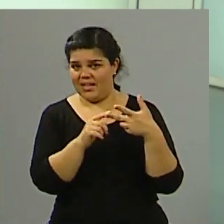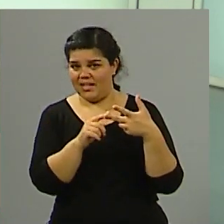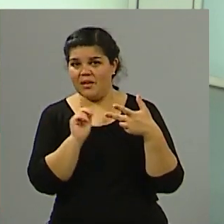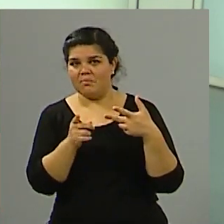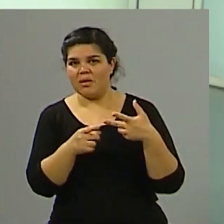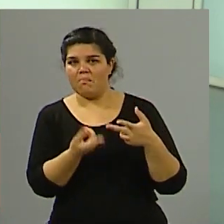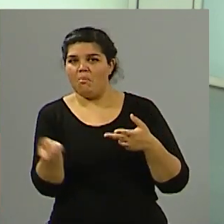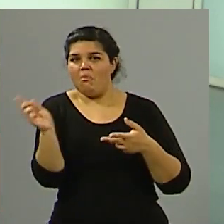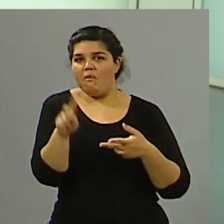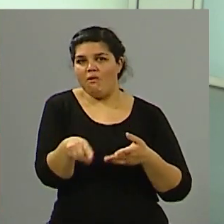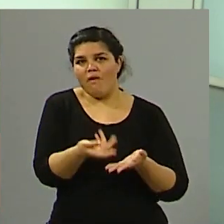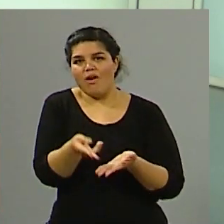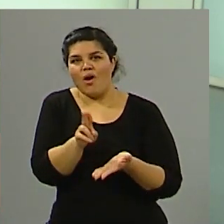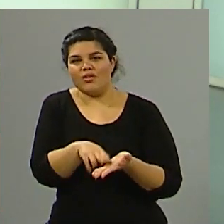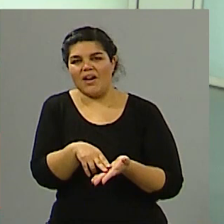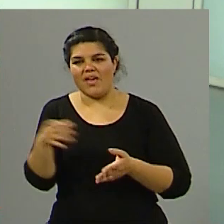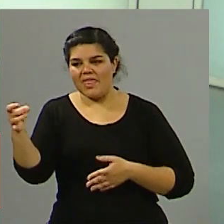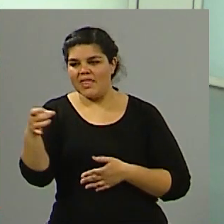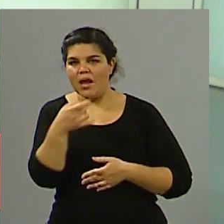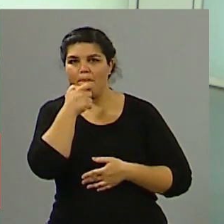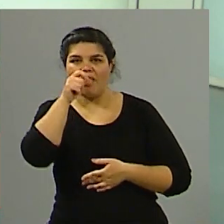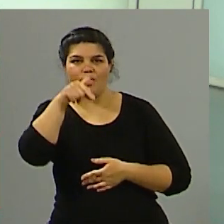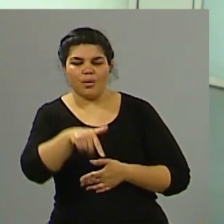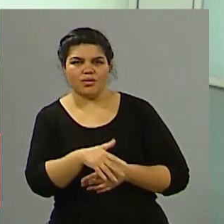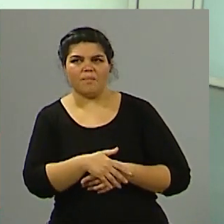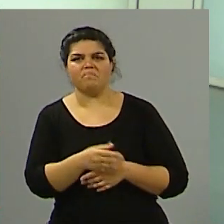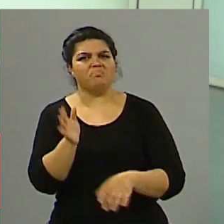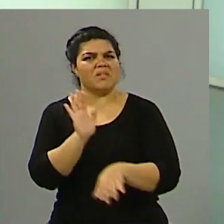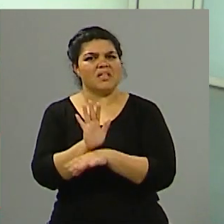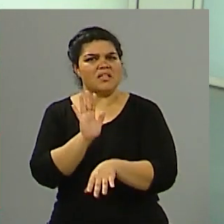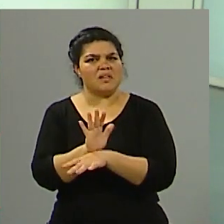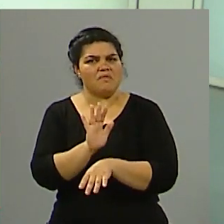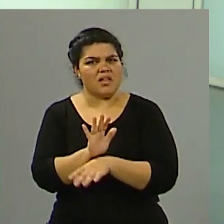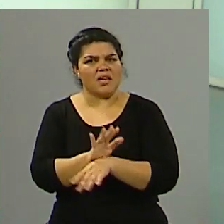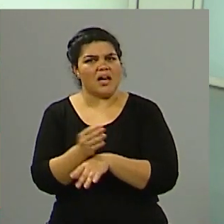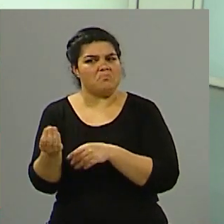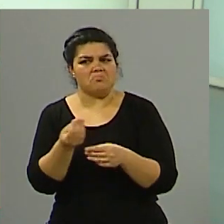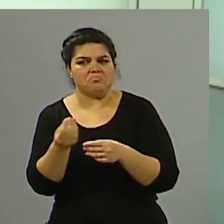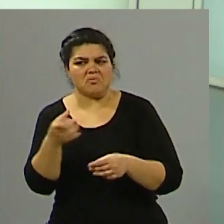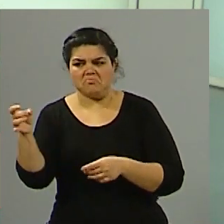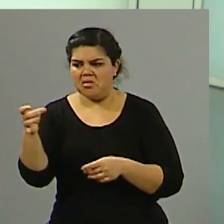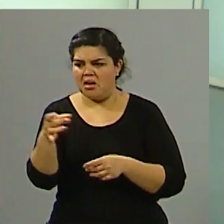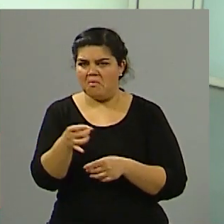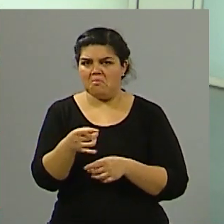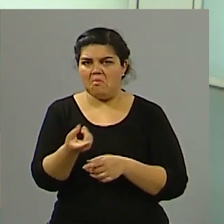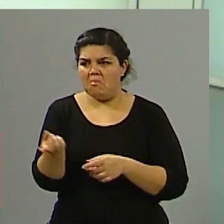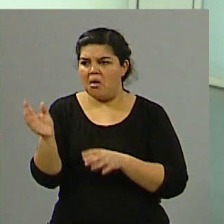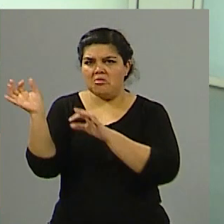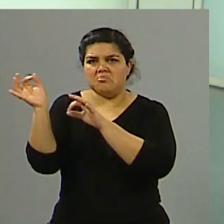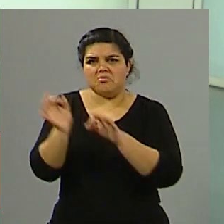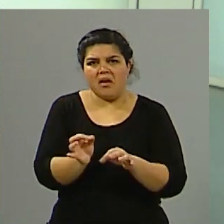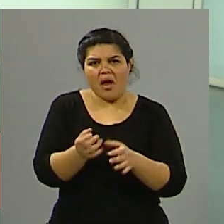la provincia de Mendoza, el significado que tiene el tren para muchos argentinos y argentinas que vieron cómo se